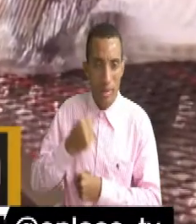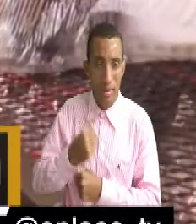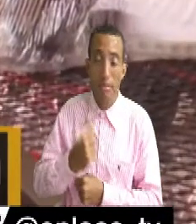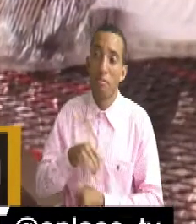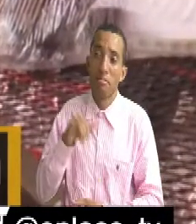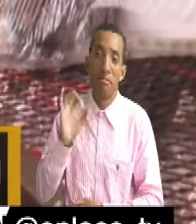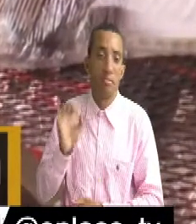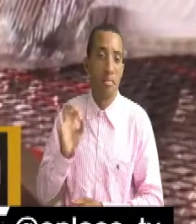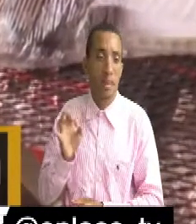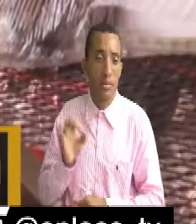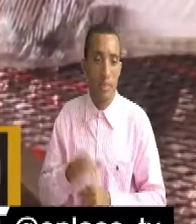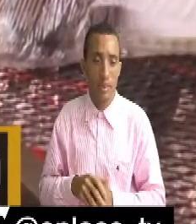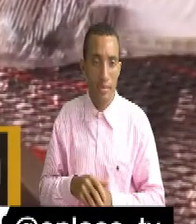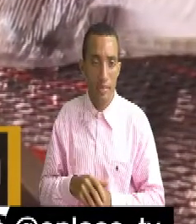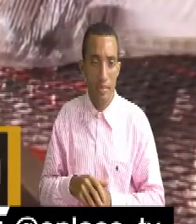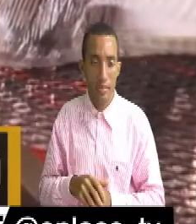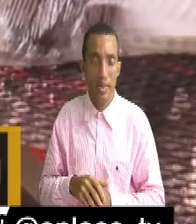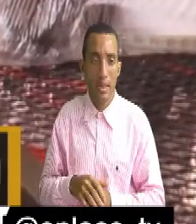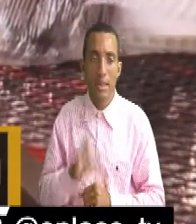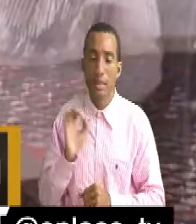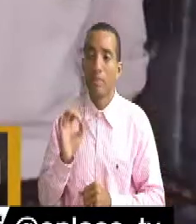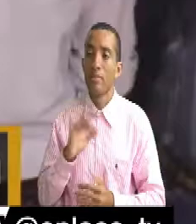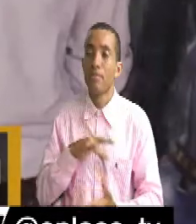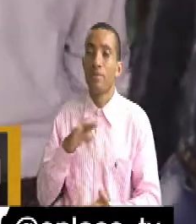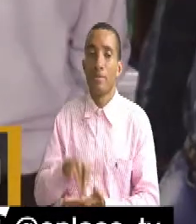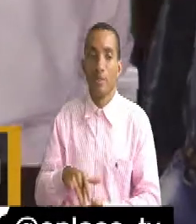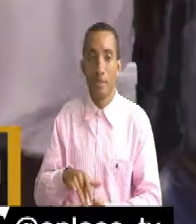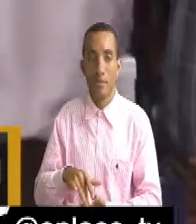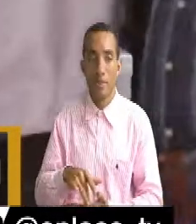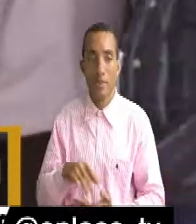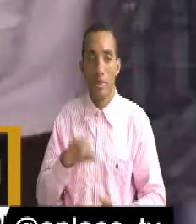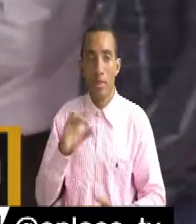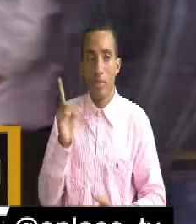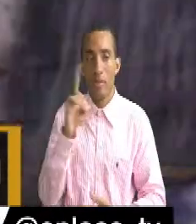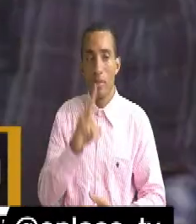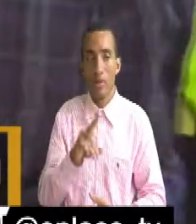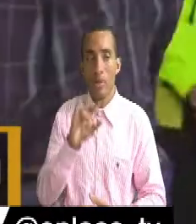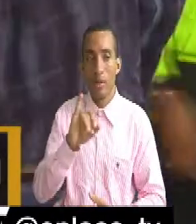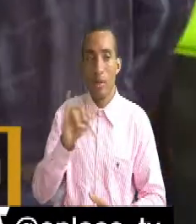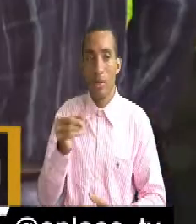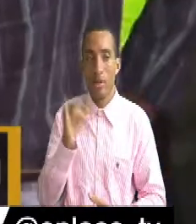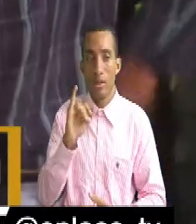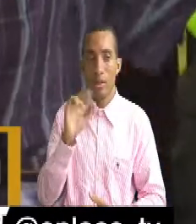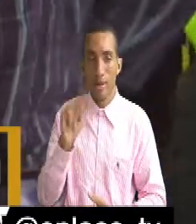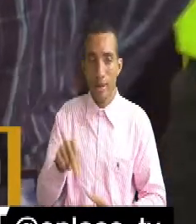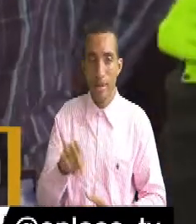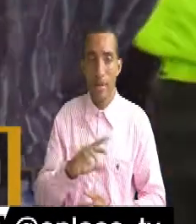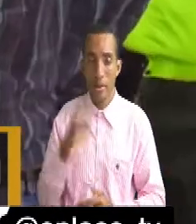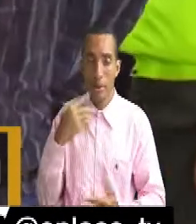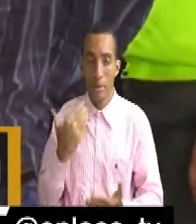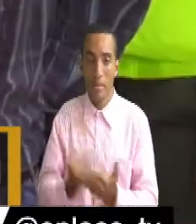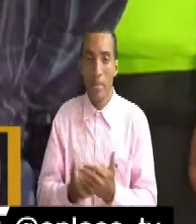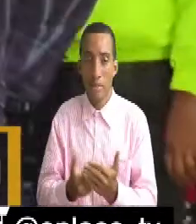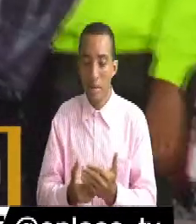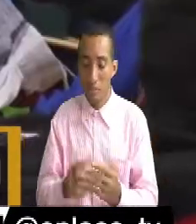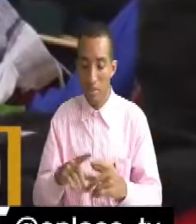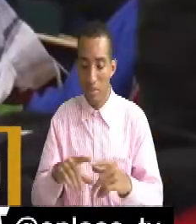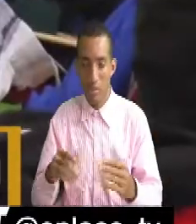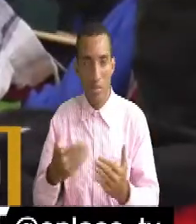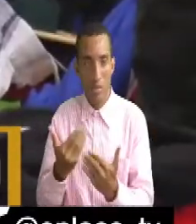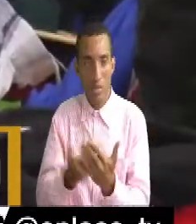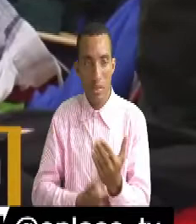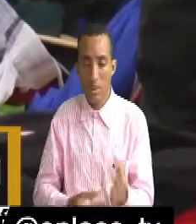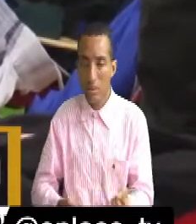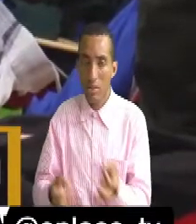repente llegan la SIJÍN y llegan y nos muestran unos papeles ahí, unos papeles que no